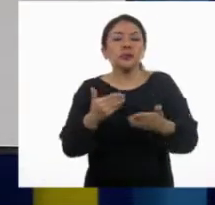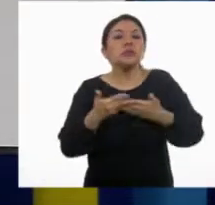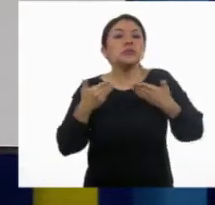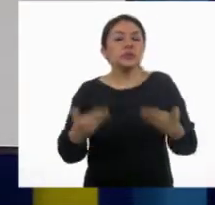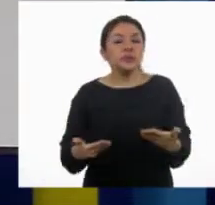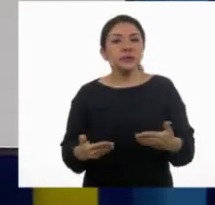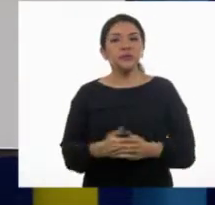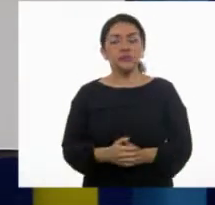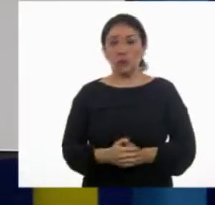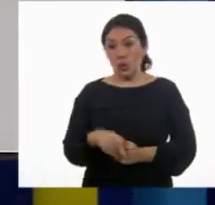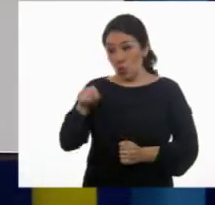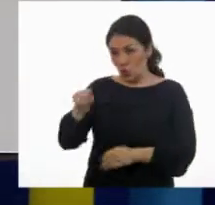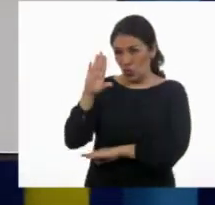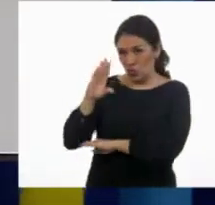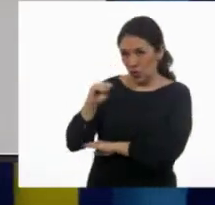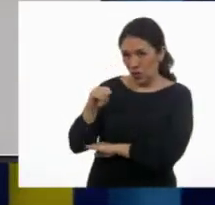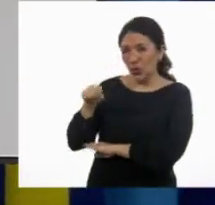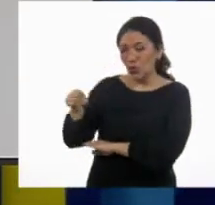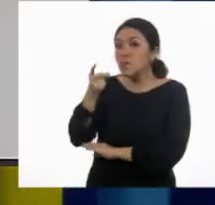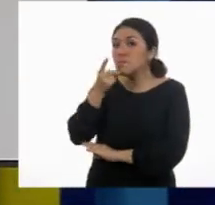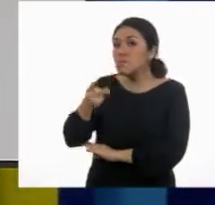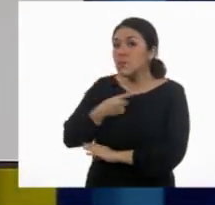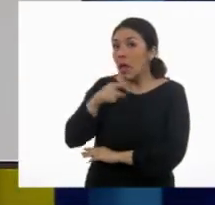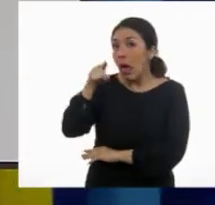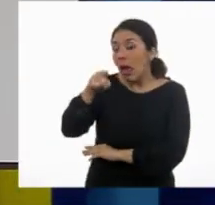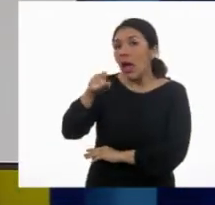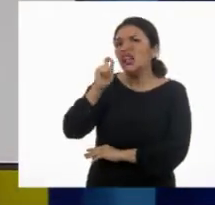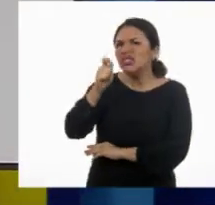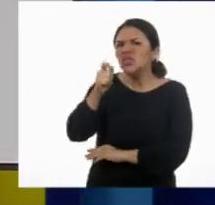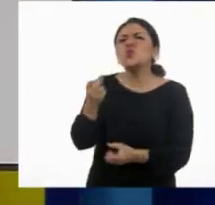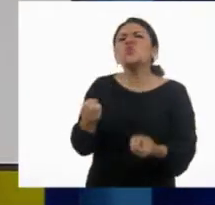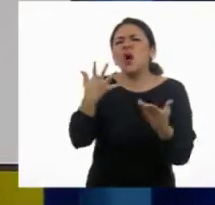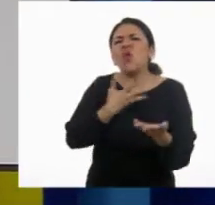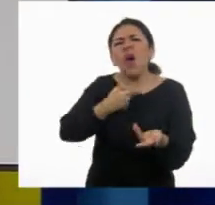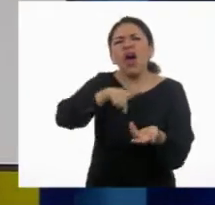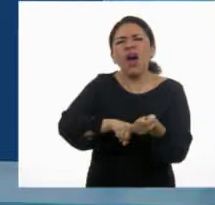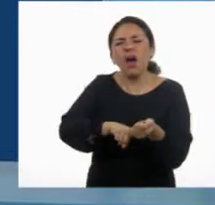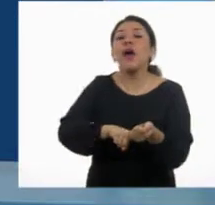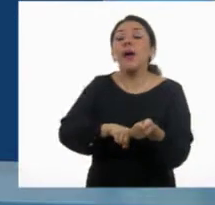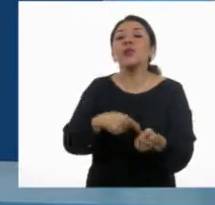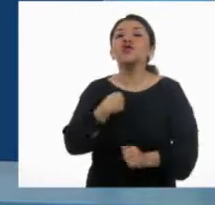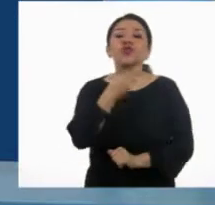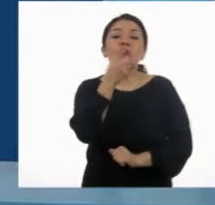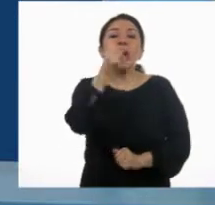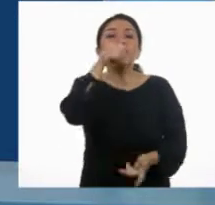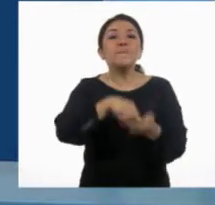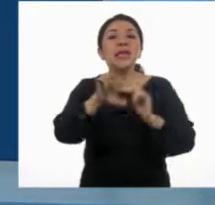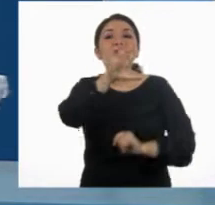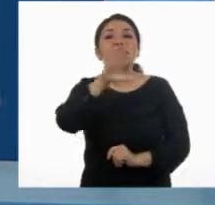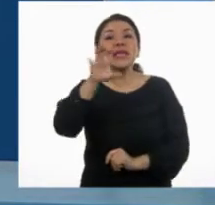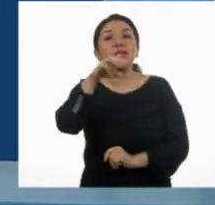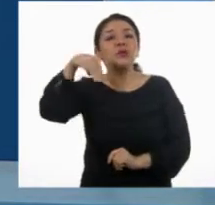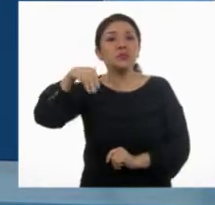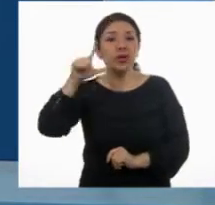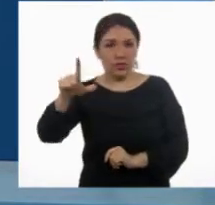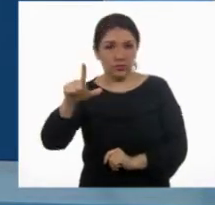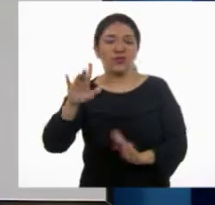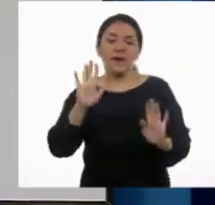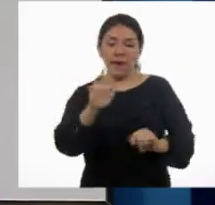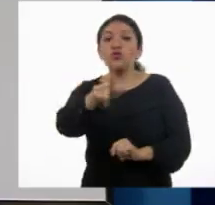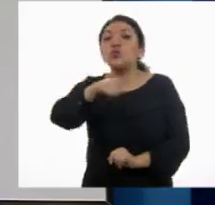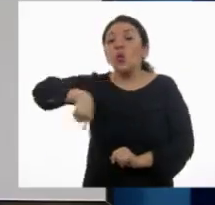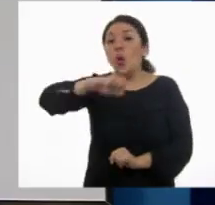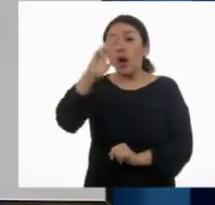Entonces, Tutón, me dijiste que esa botella es de ¿cuánto? De 1.500 mililitros.